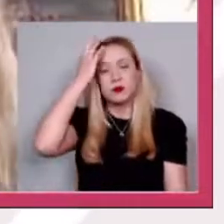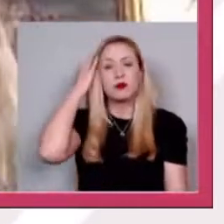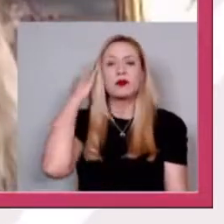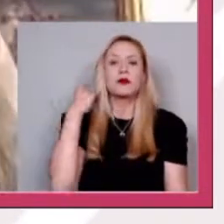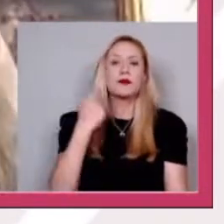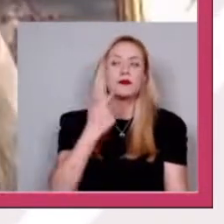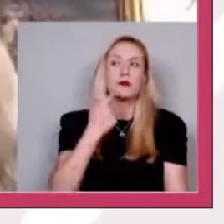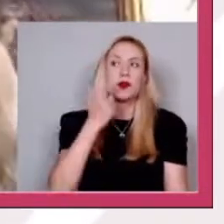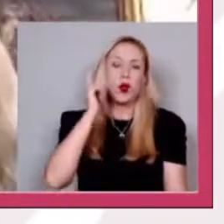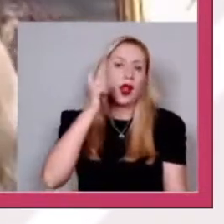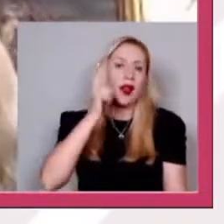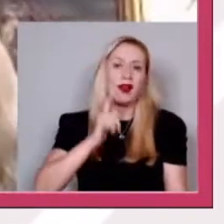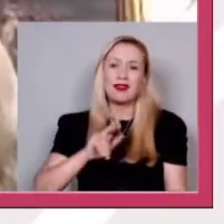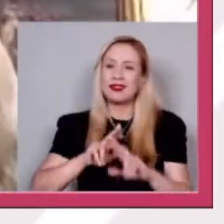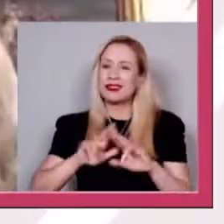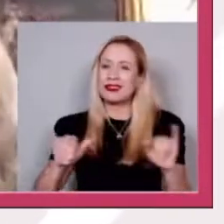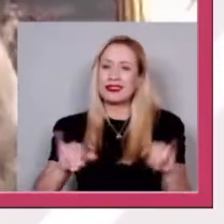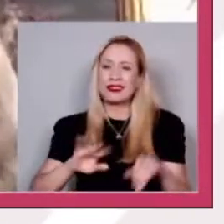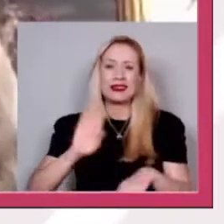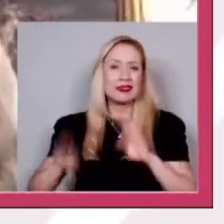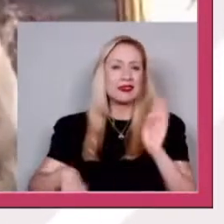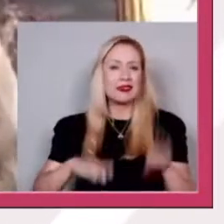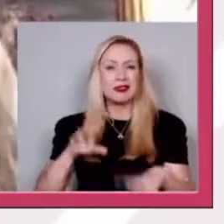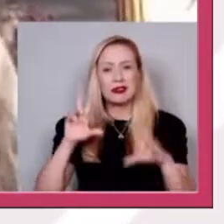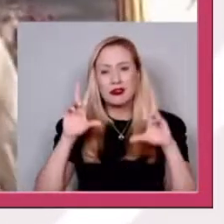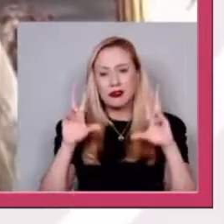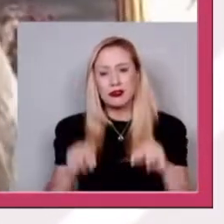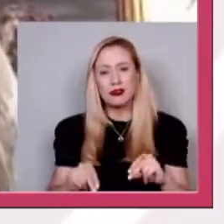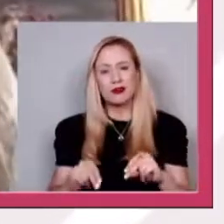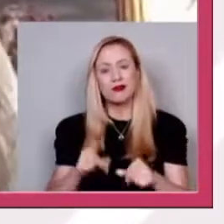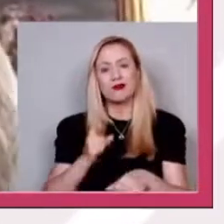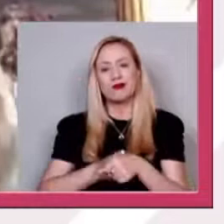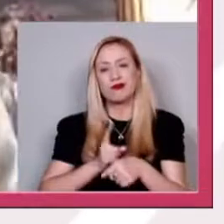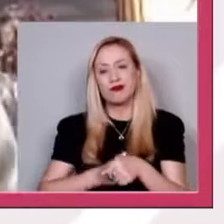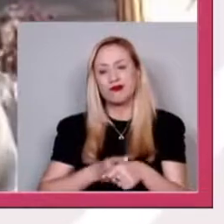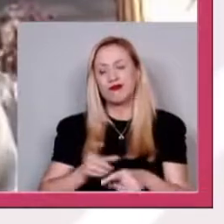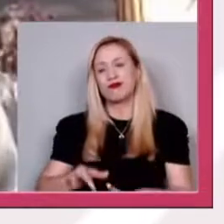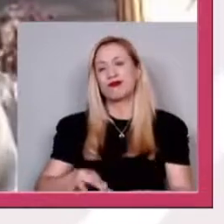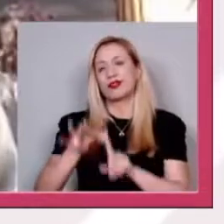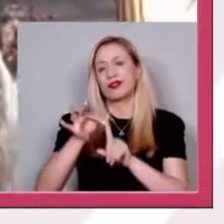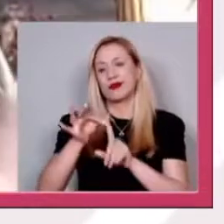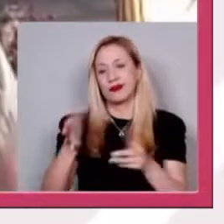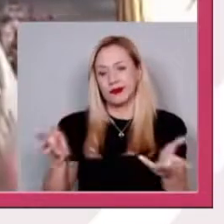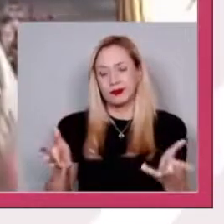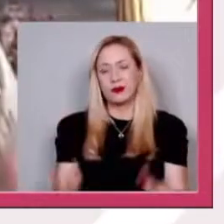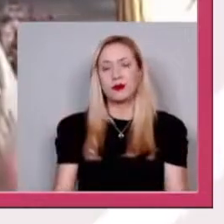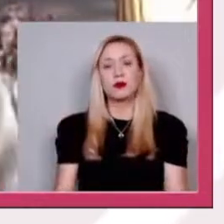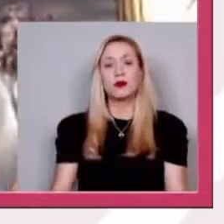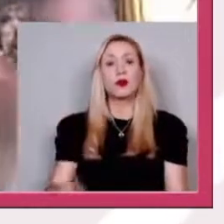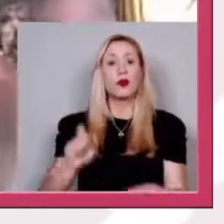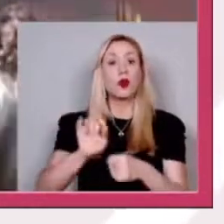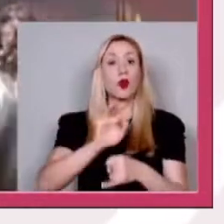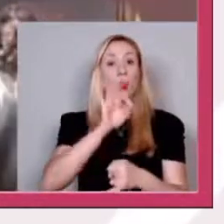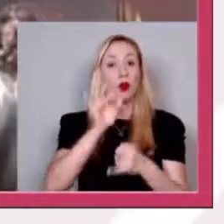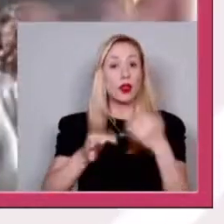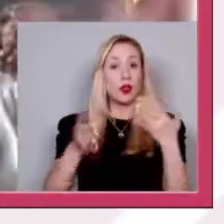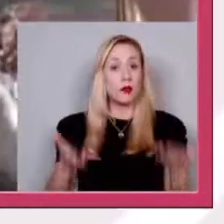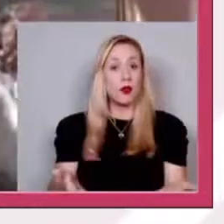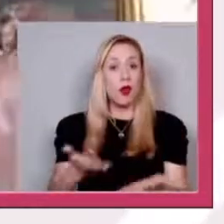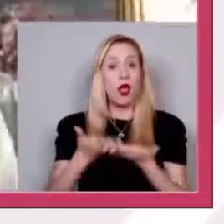desearíamos que nadie falleciera por esta enfermedad. Eh, en este último bloque, pues un